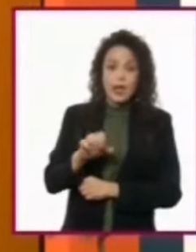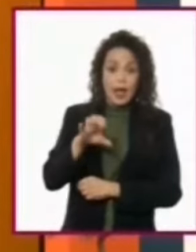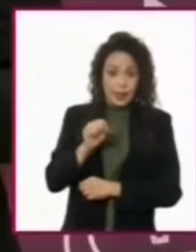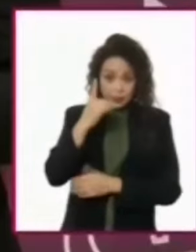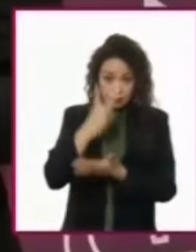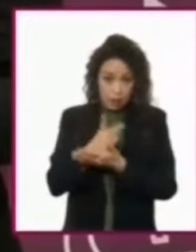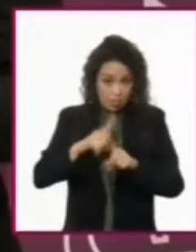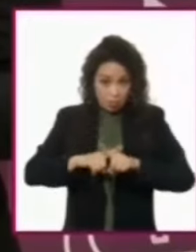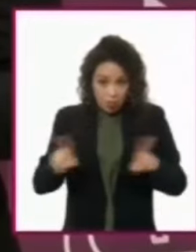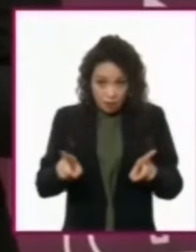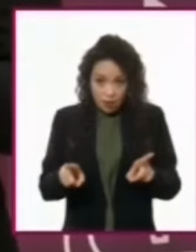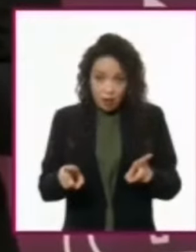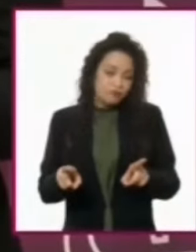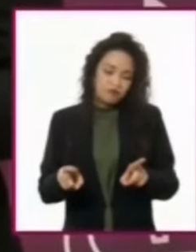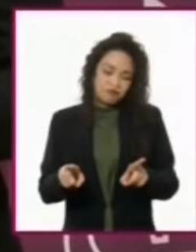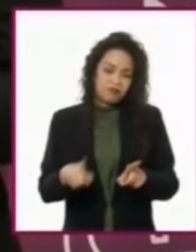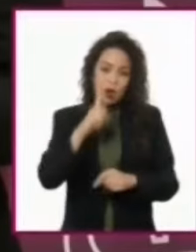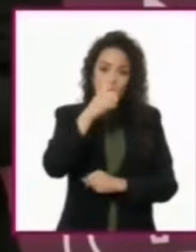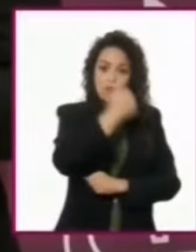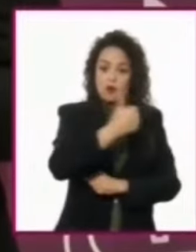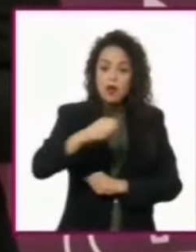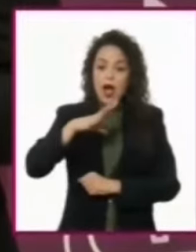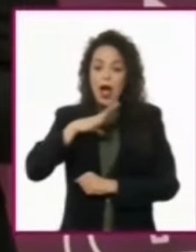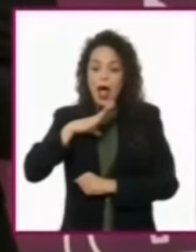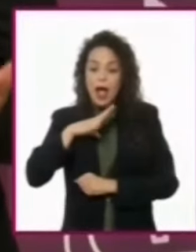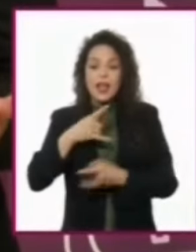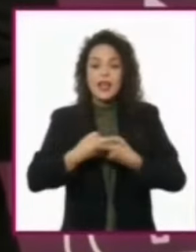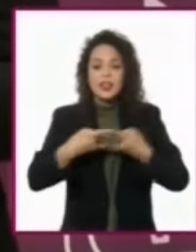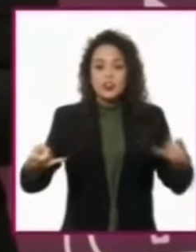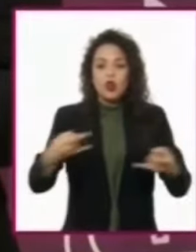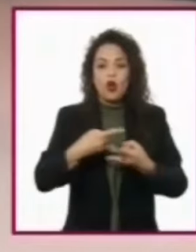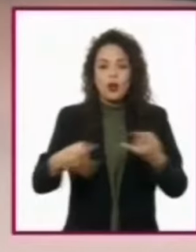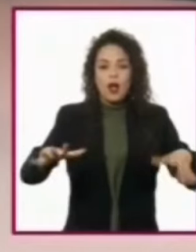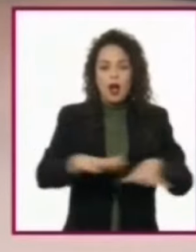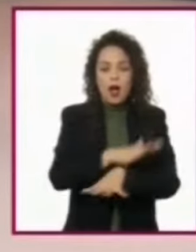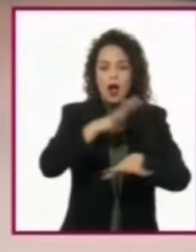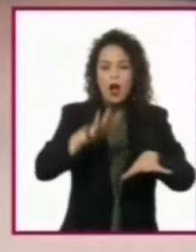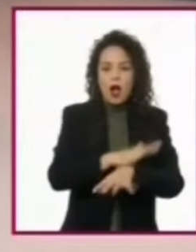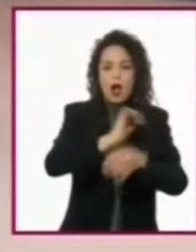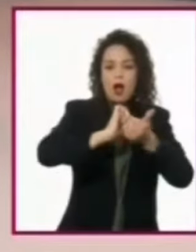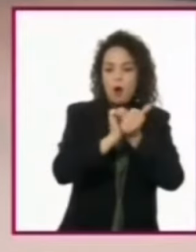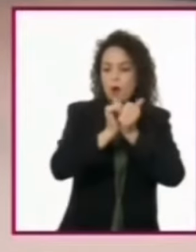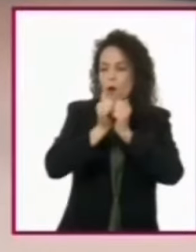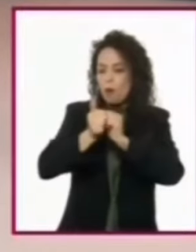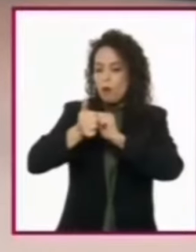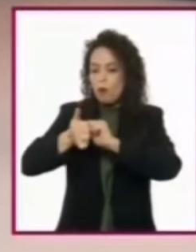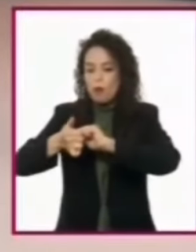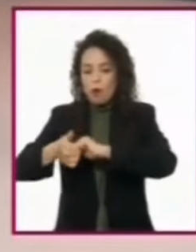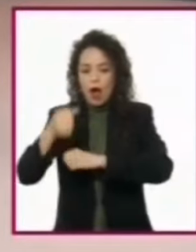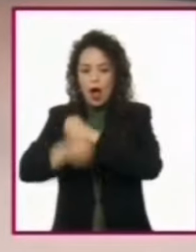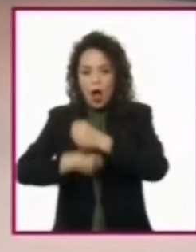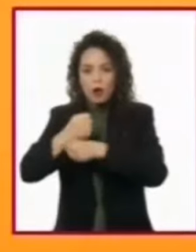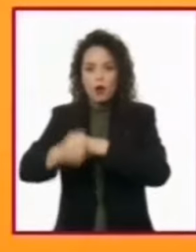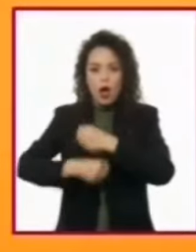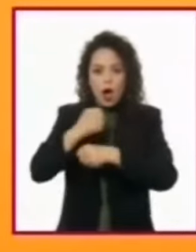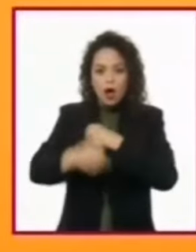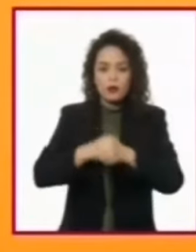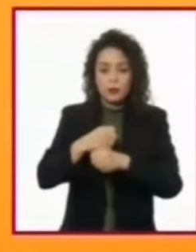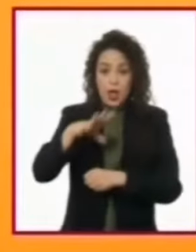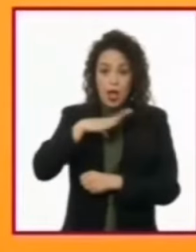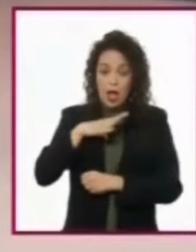diferentes, ya que cada una posee distintas historias evolutivas. Existen las galaxias